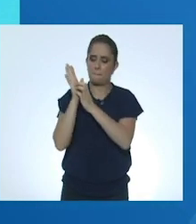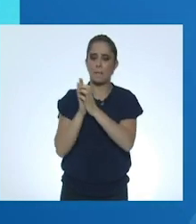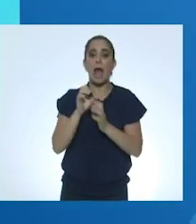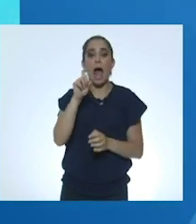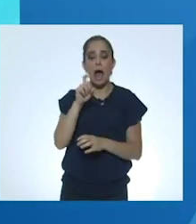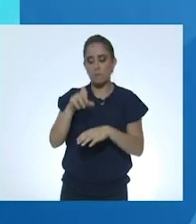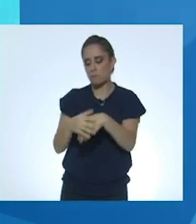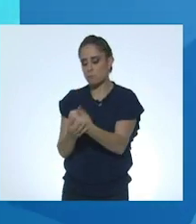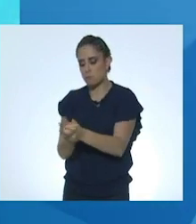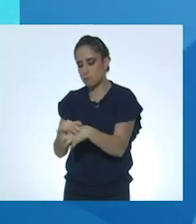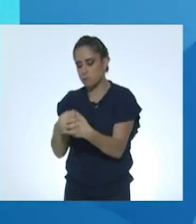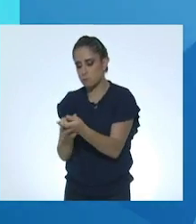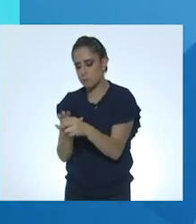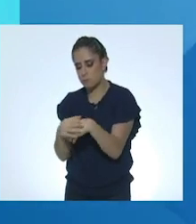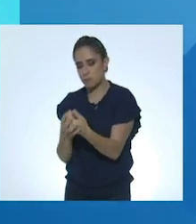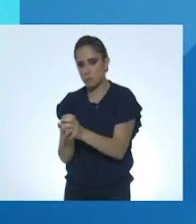agua.